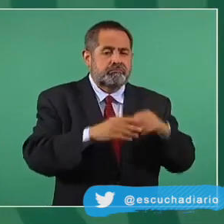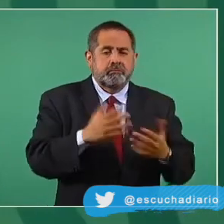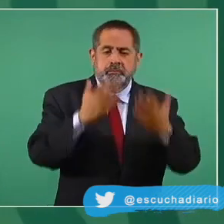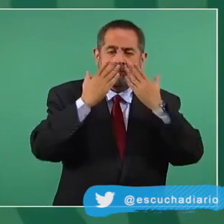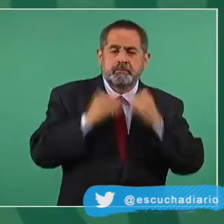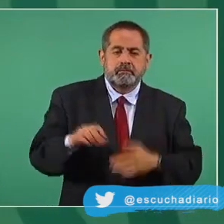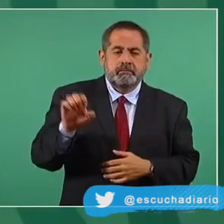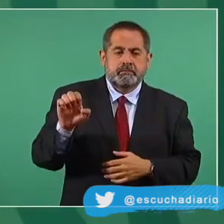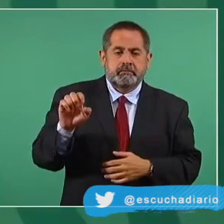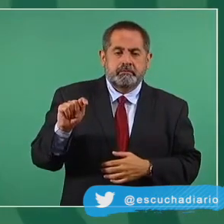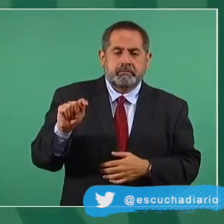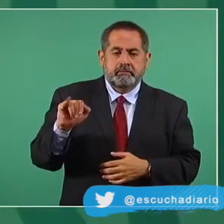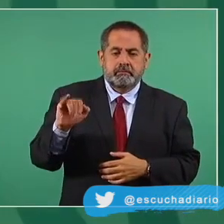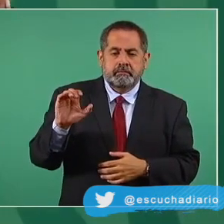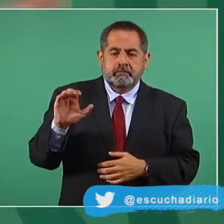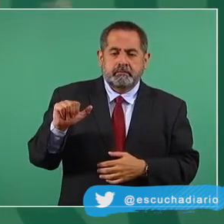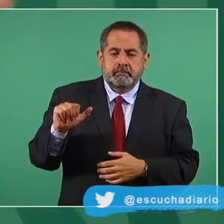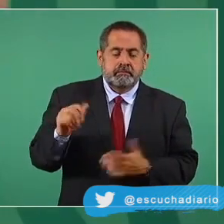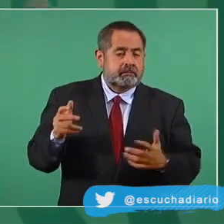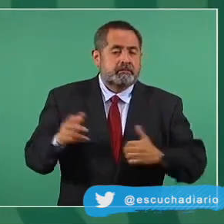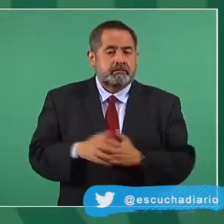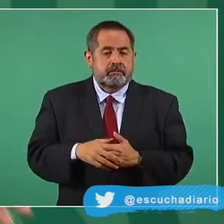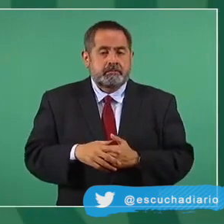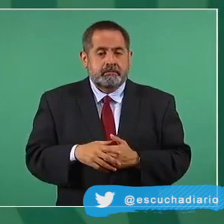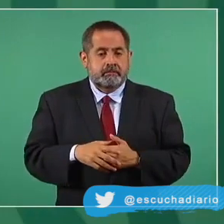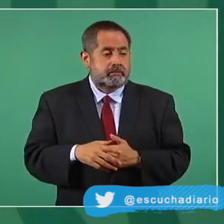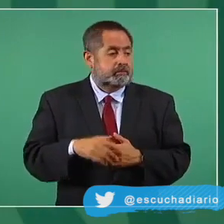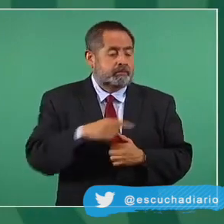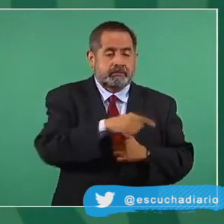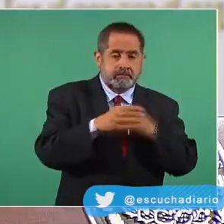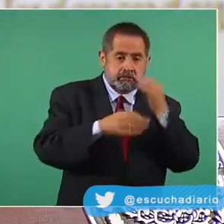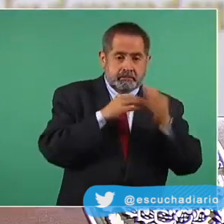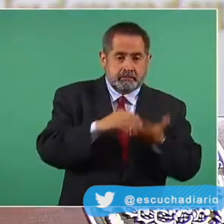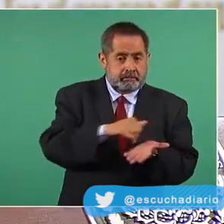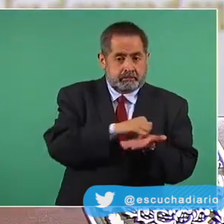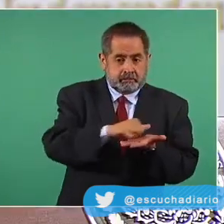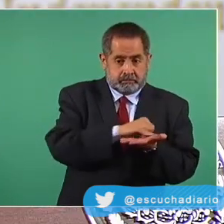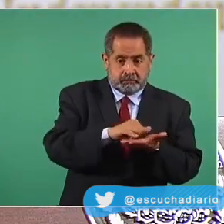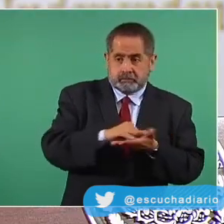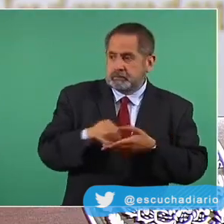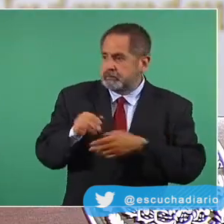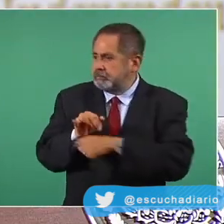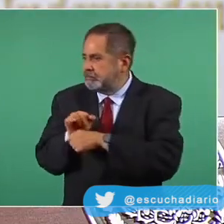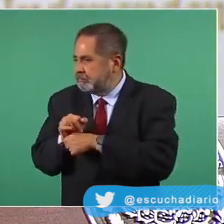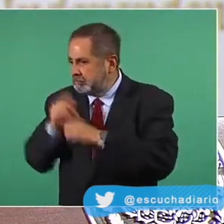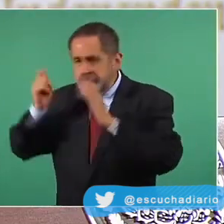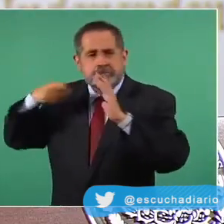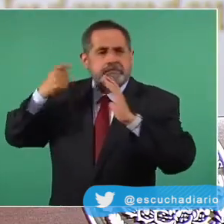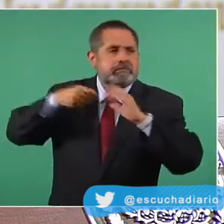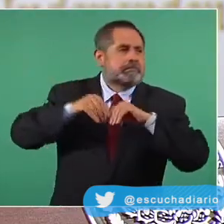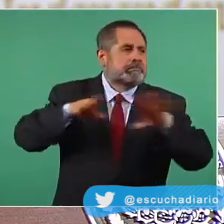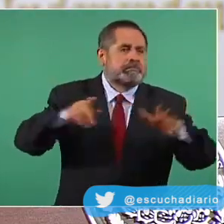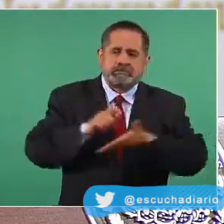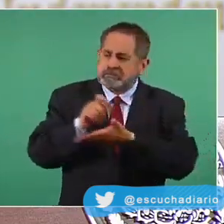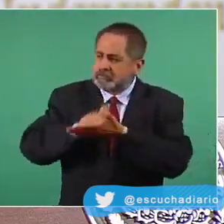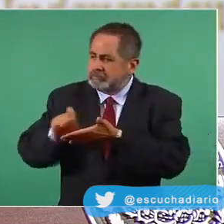ética. Se mete con un reportaje el New York Times. A mí me